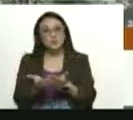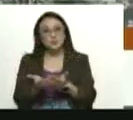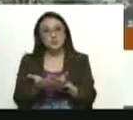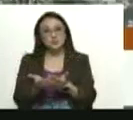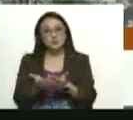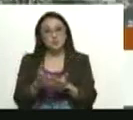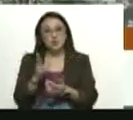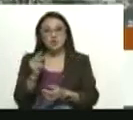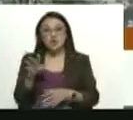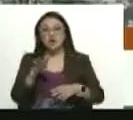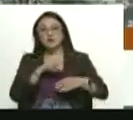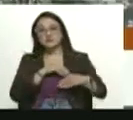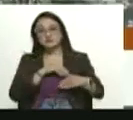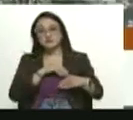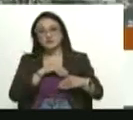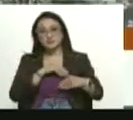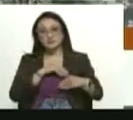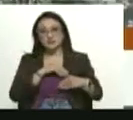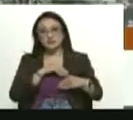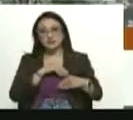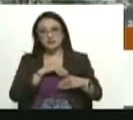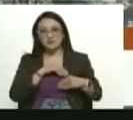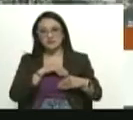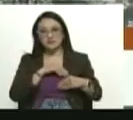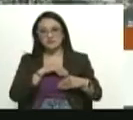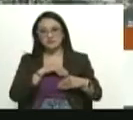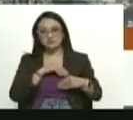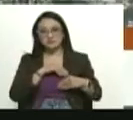a aceptar más